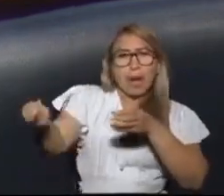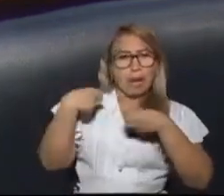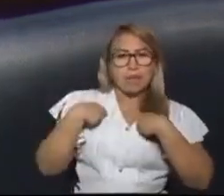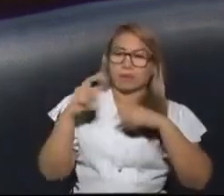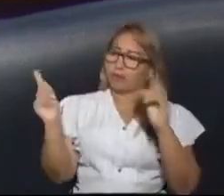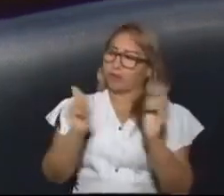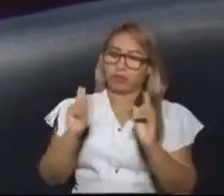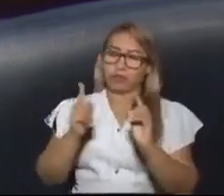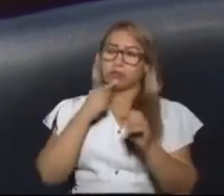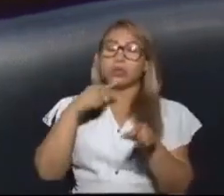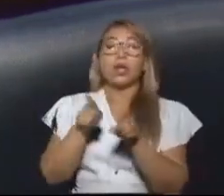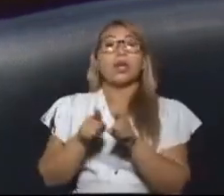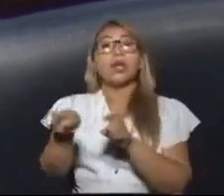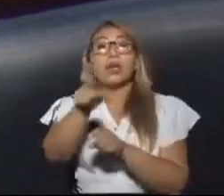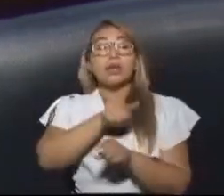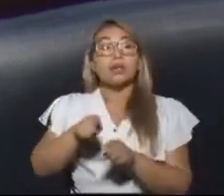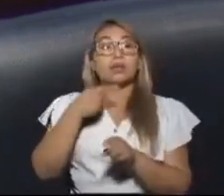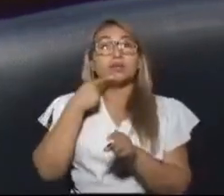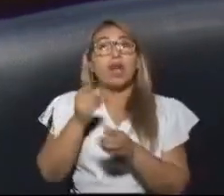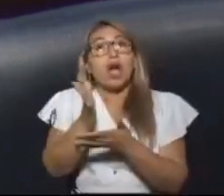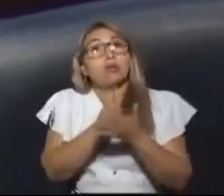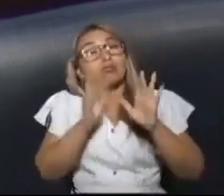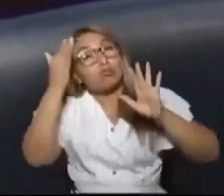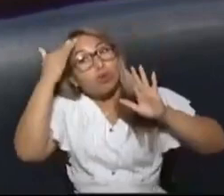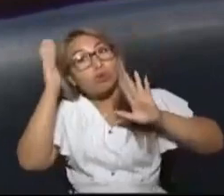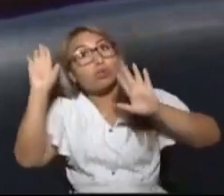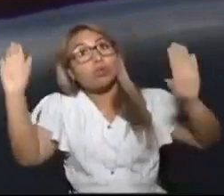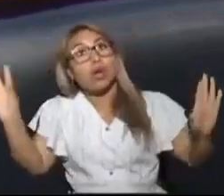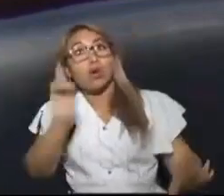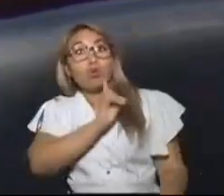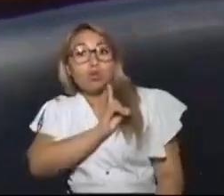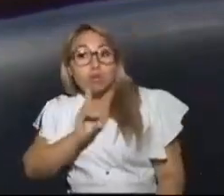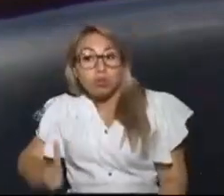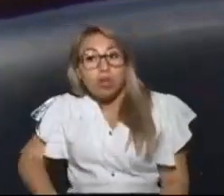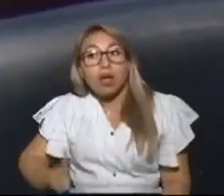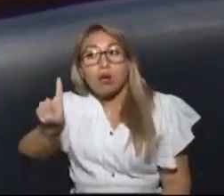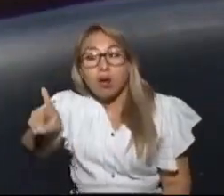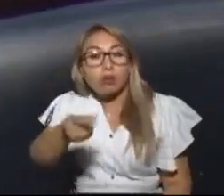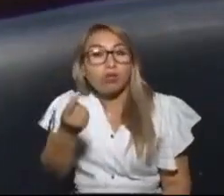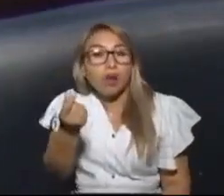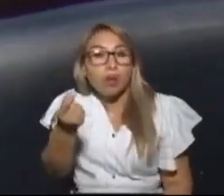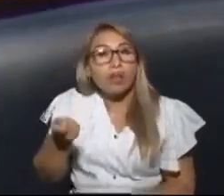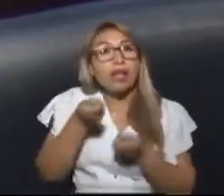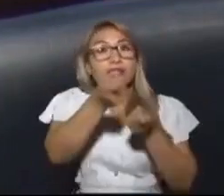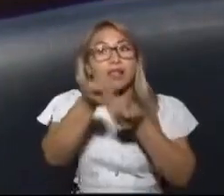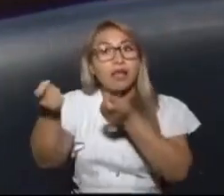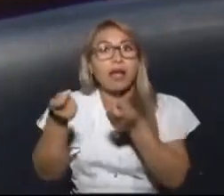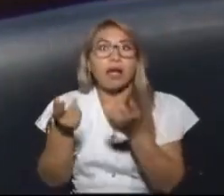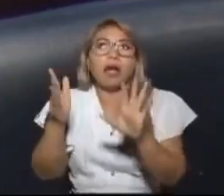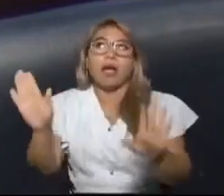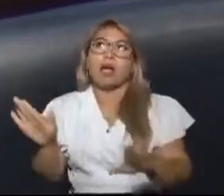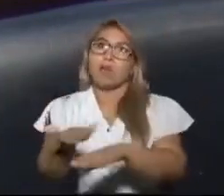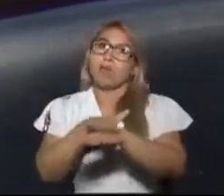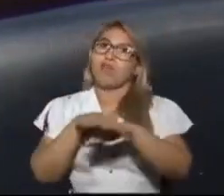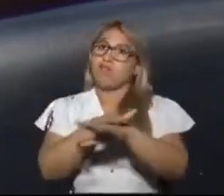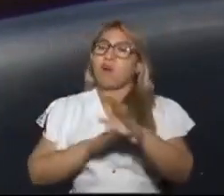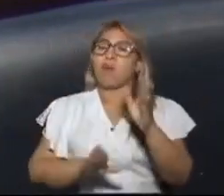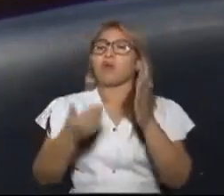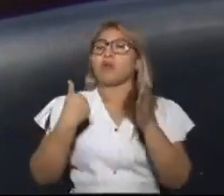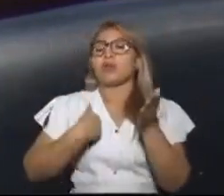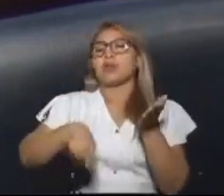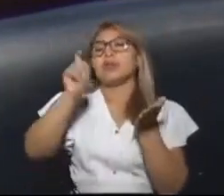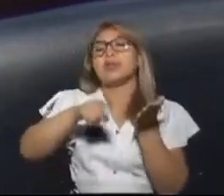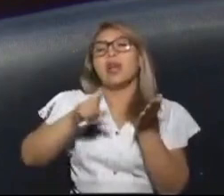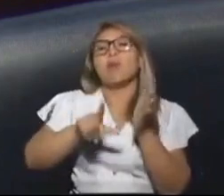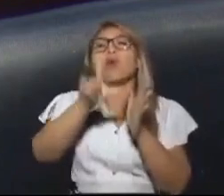que la minera le haya dado a algún diputado dinero, exigimos que den la lista